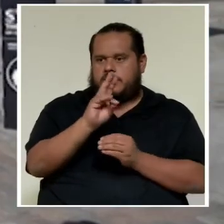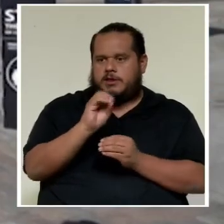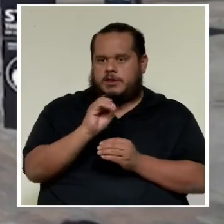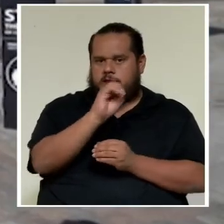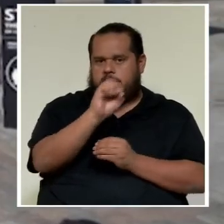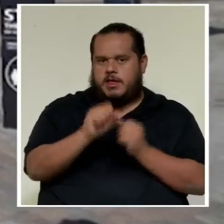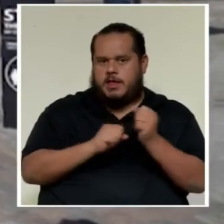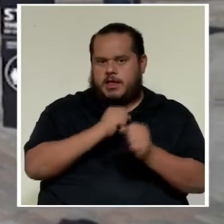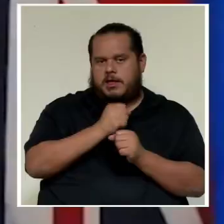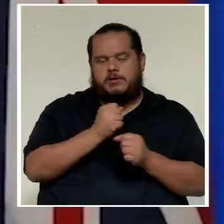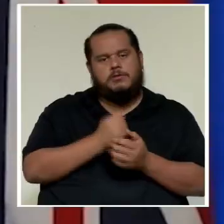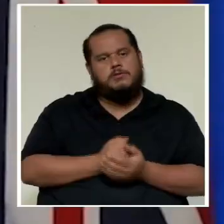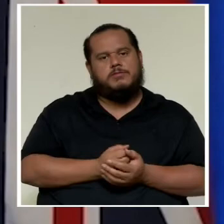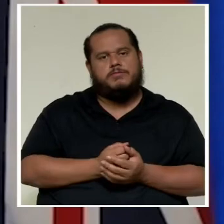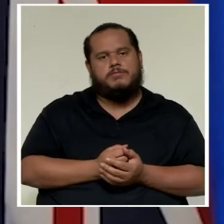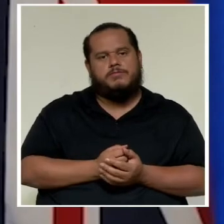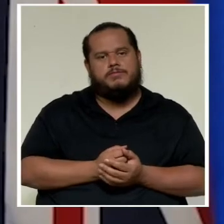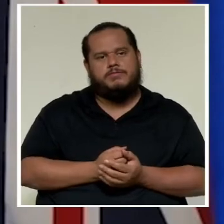años.